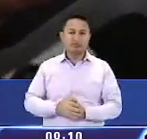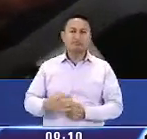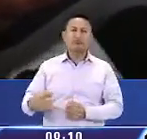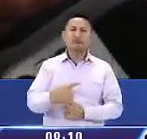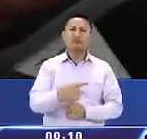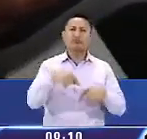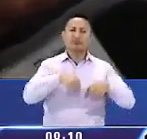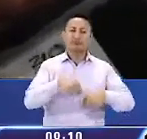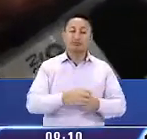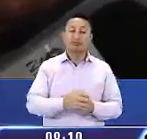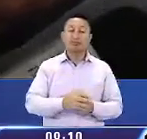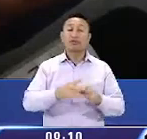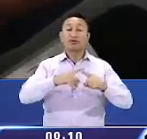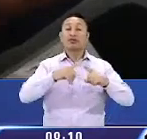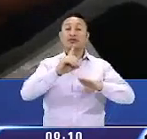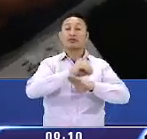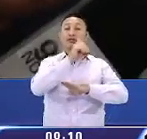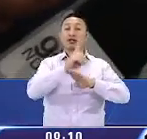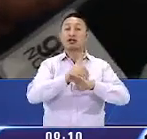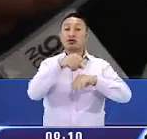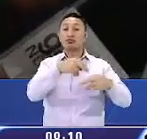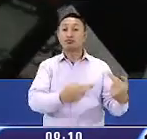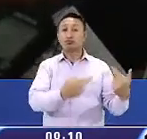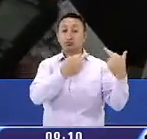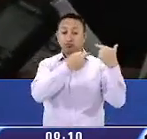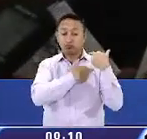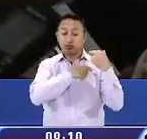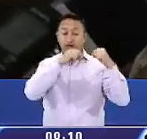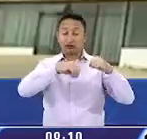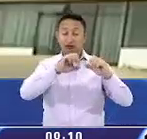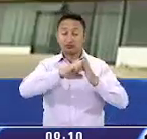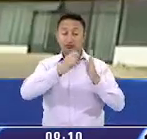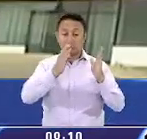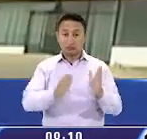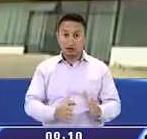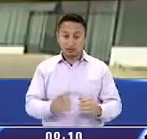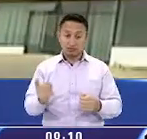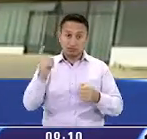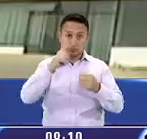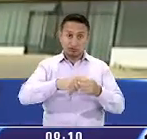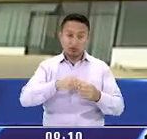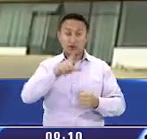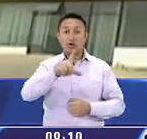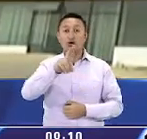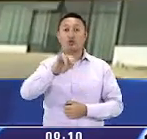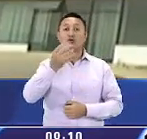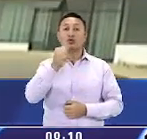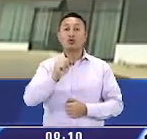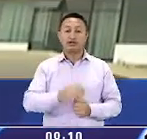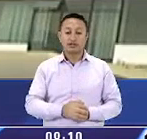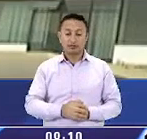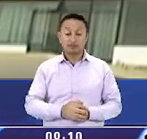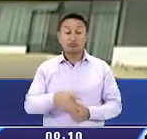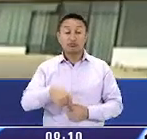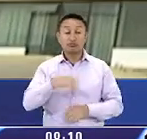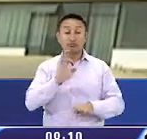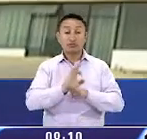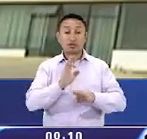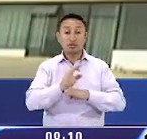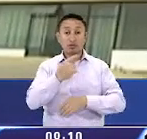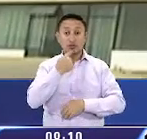busca vincular al exdirector de responsabilidades de la contraloría general del estado Luis miño quien en su versión dada en